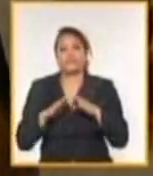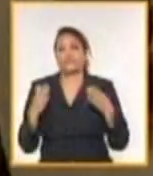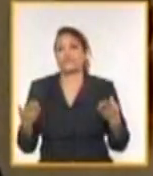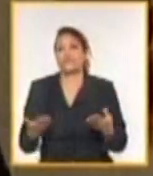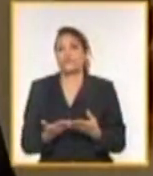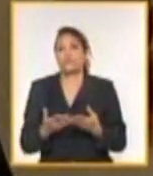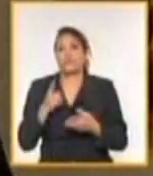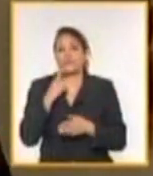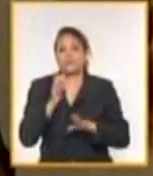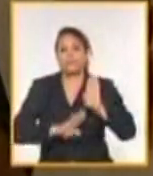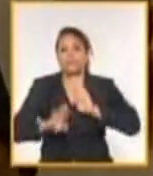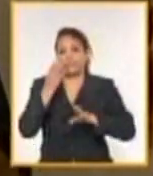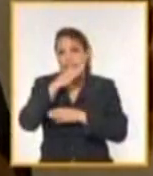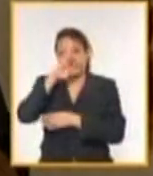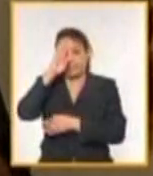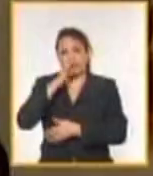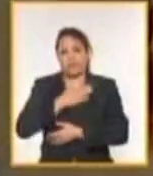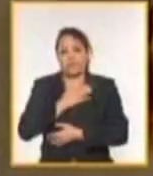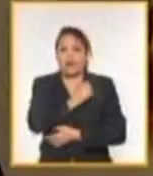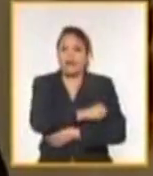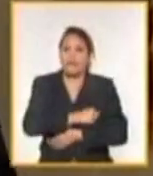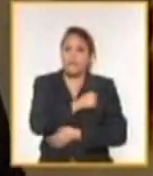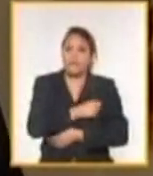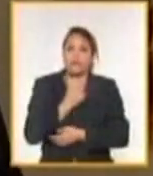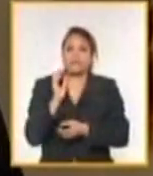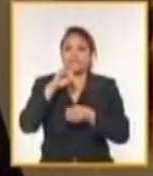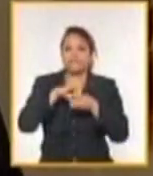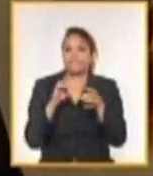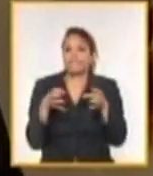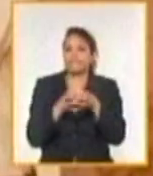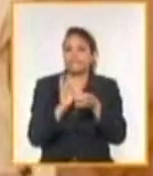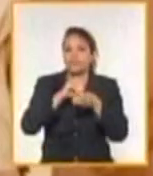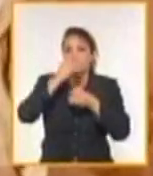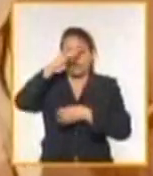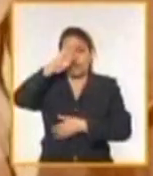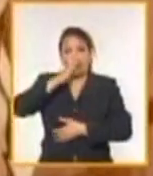este pueblo que amó y del que formó parte.